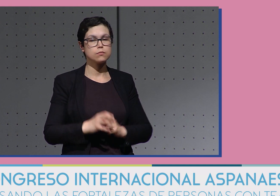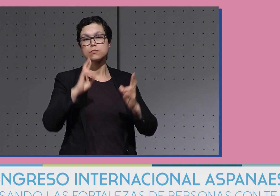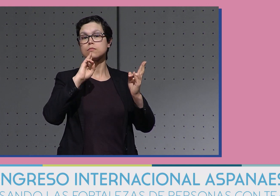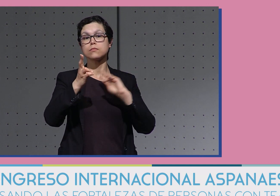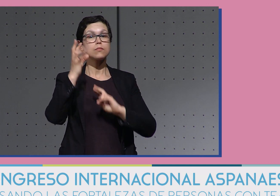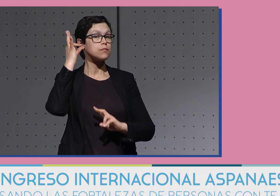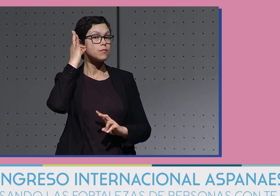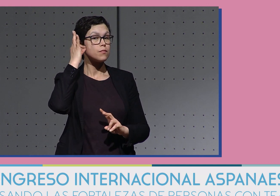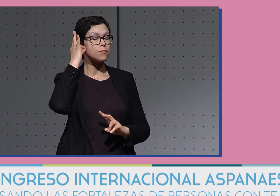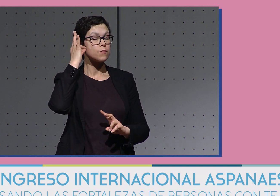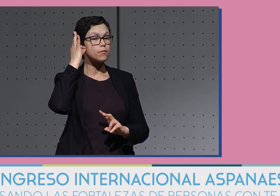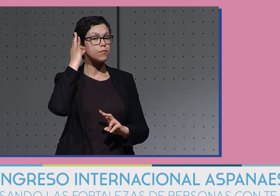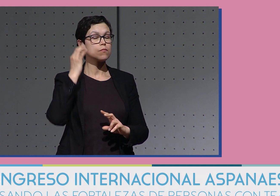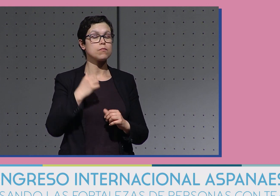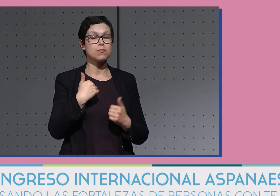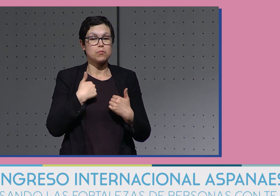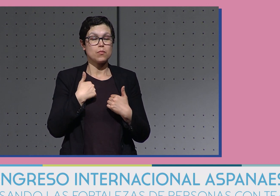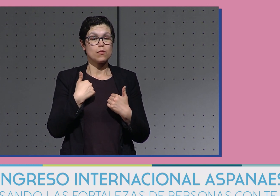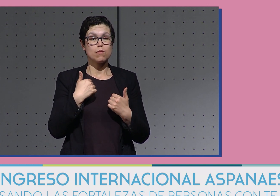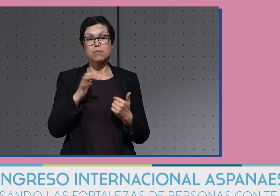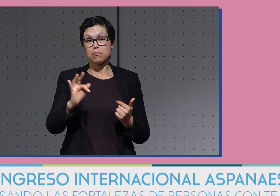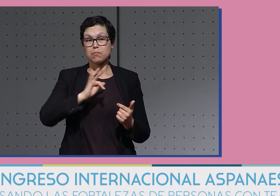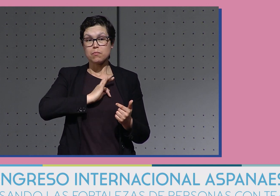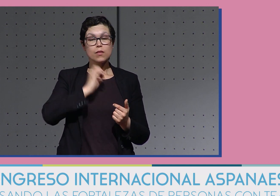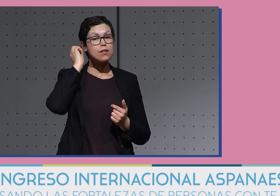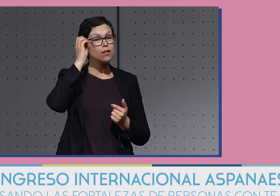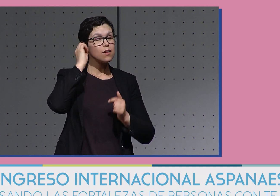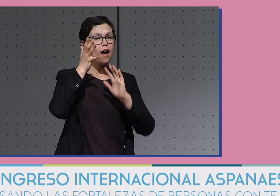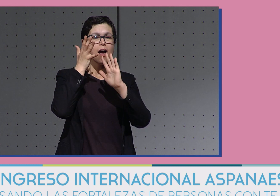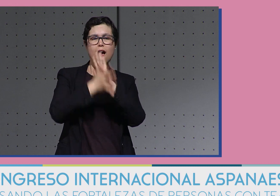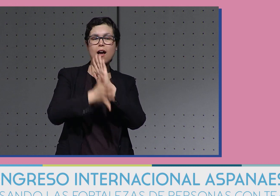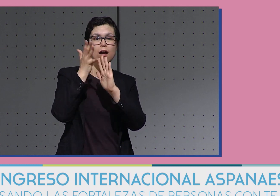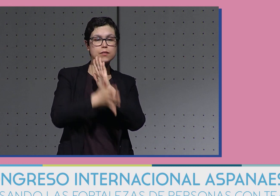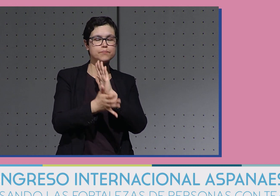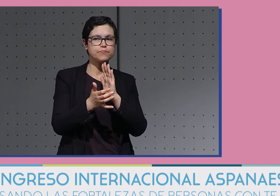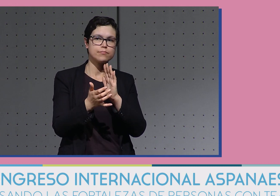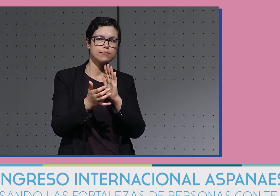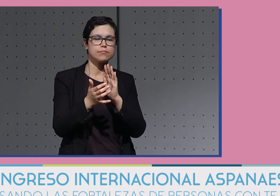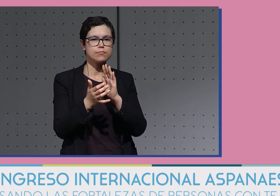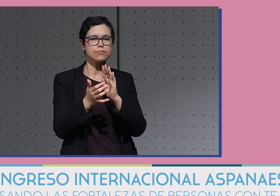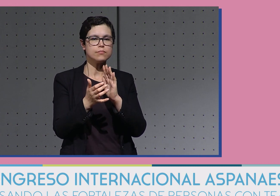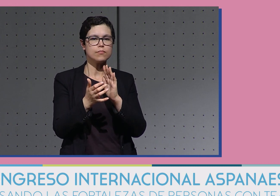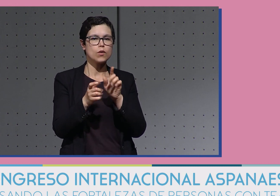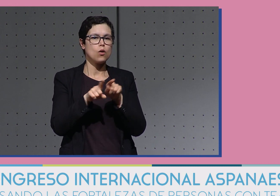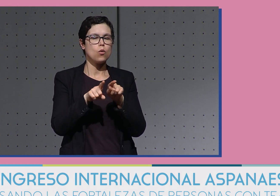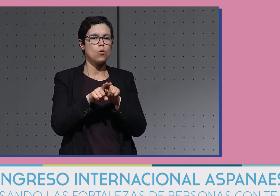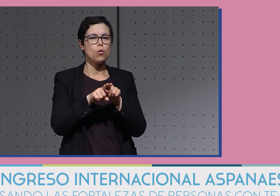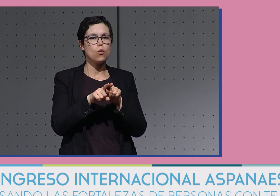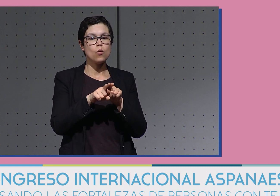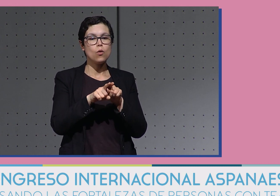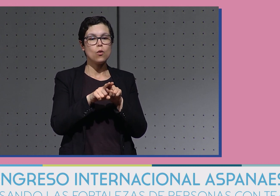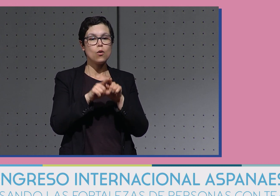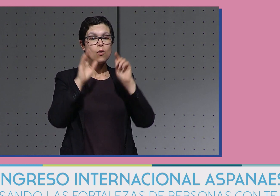Realmente, lo que yo intentaba transmitir también con la ponencia, ojalá estuviéramos en el punto en que pudiéramos dar medicaciones